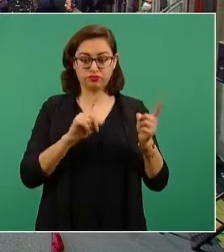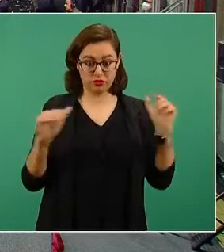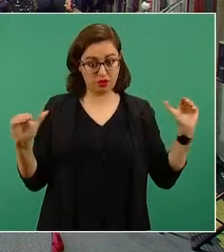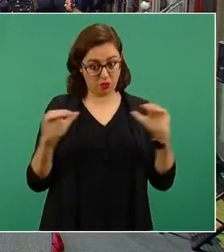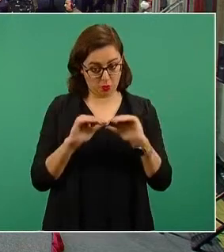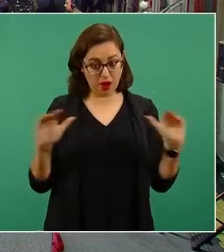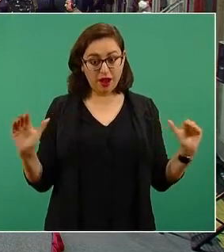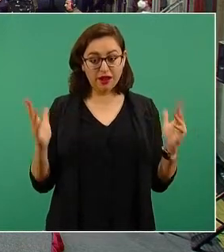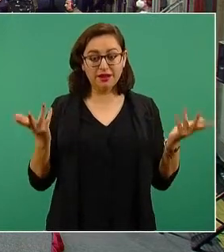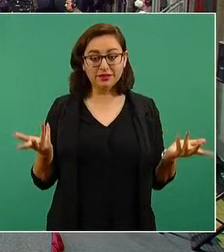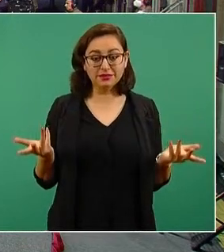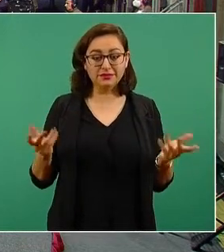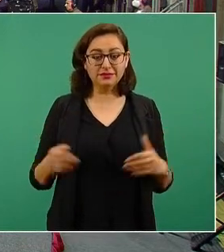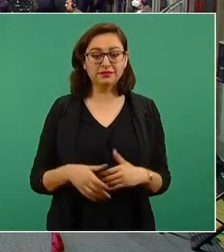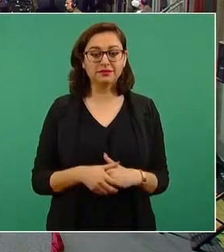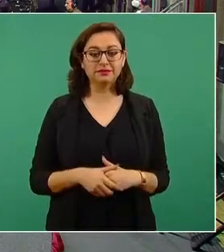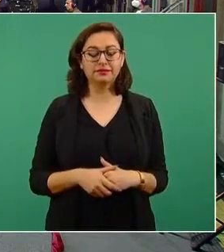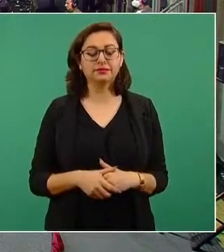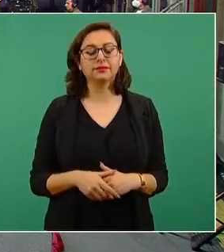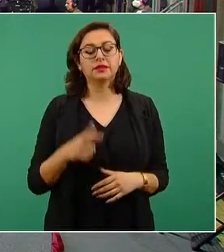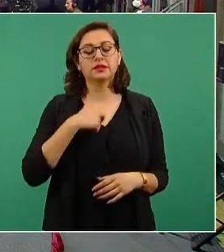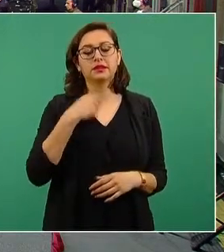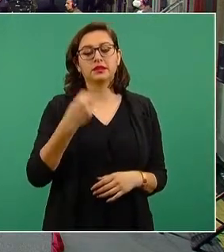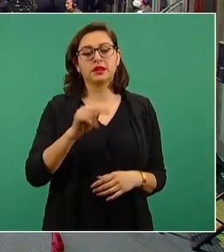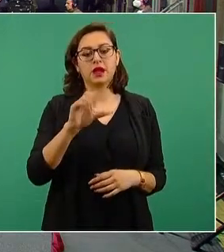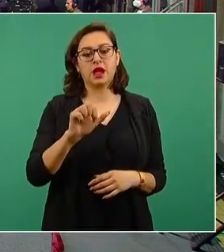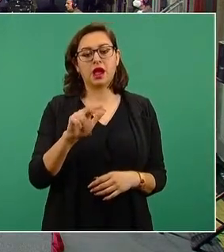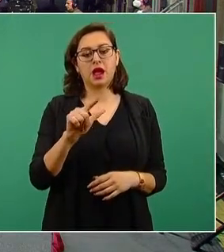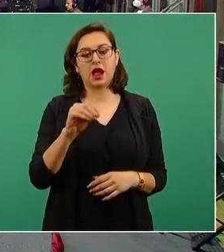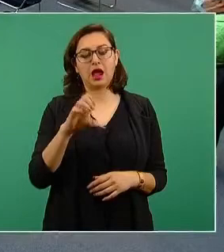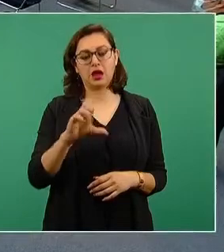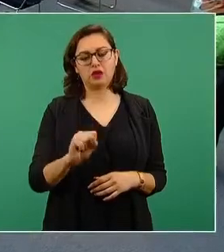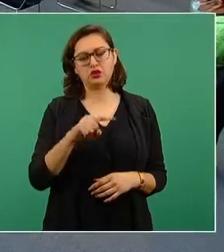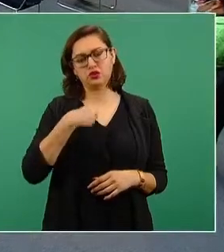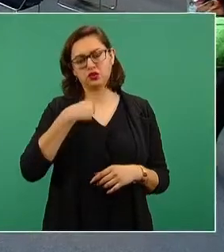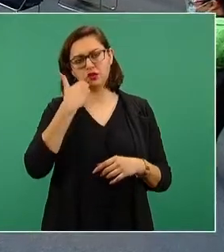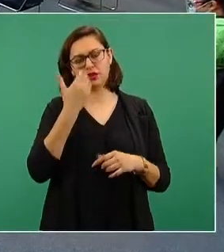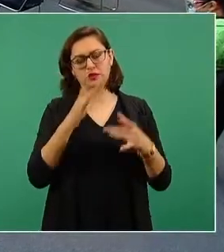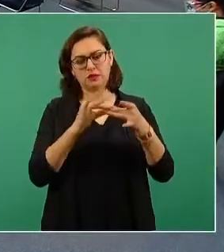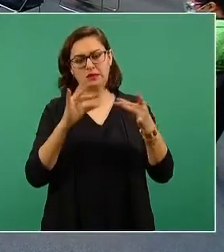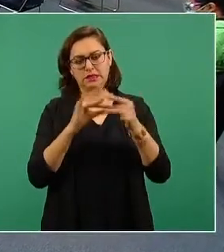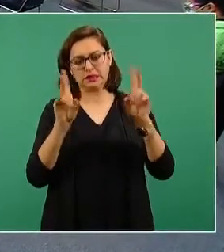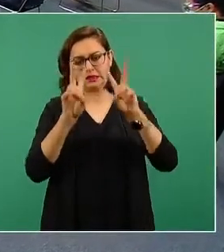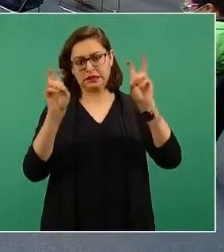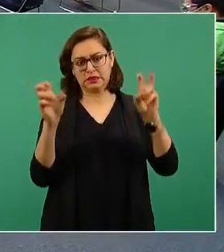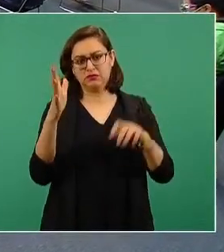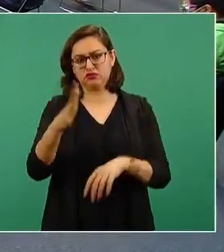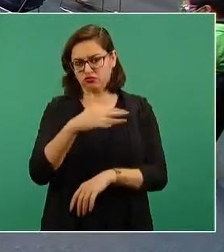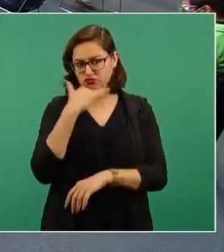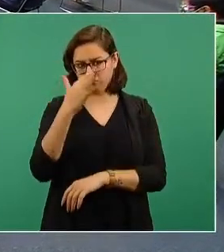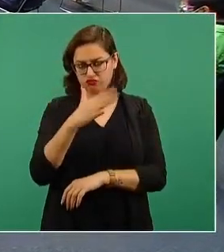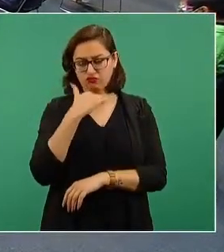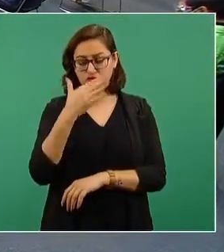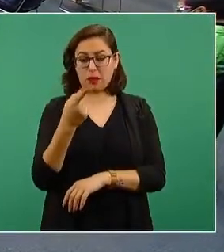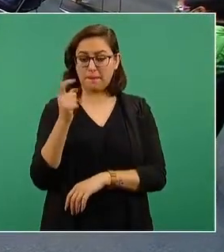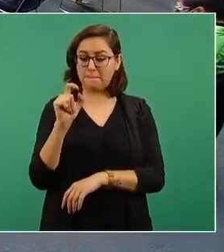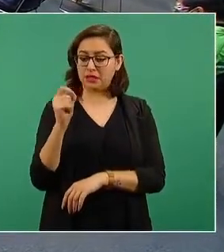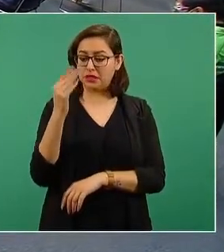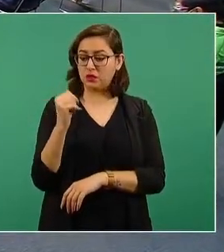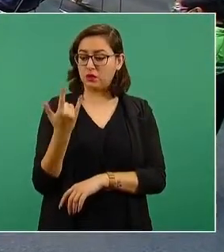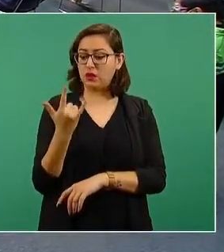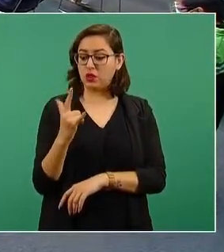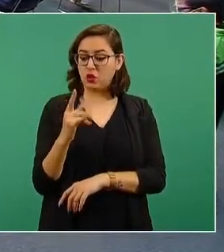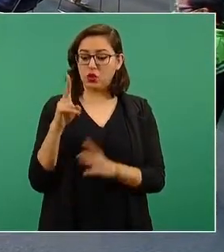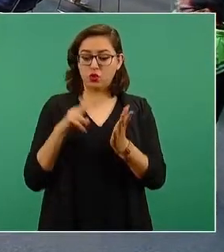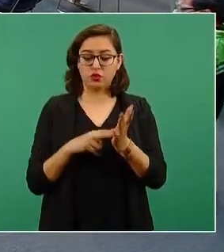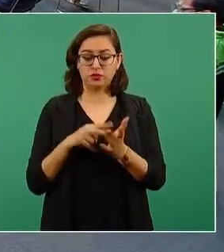Carlos Domínguez, de Nación 14, presidente. Me gustaría contarle un caso de corrupción, presidente. El 29 de julio del 2019, el gobierno